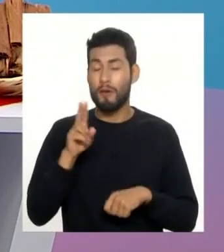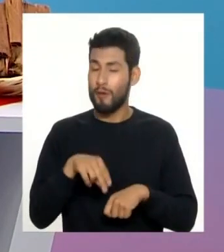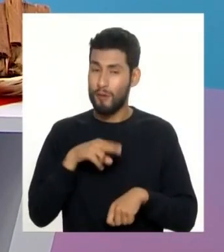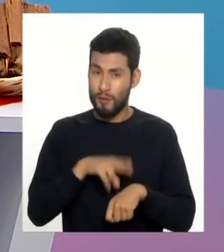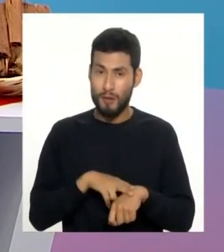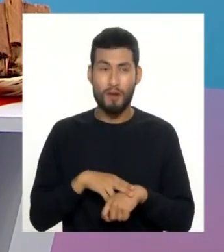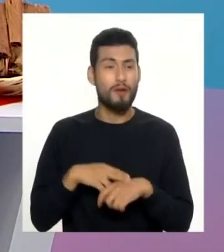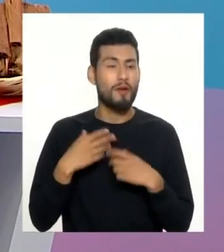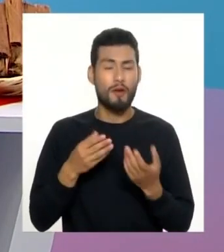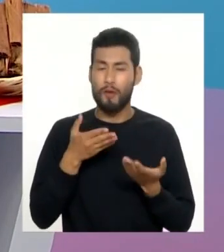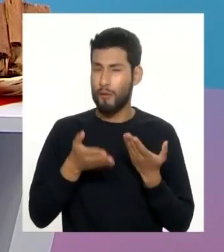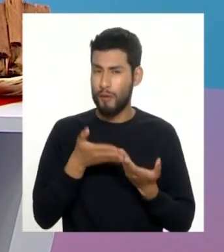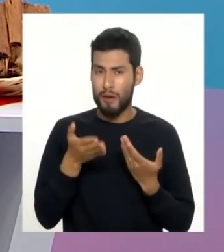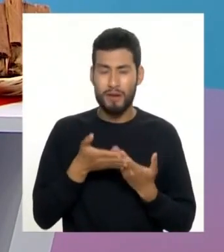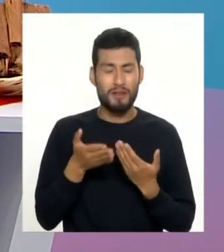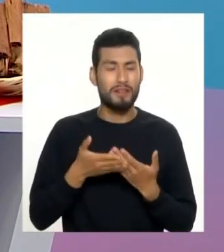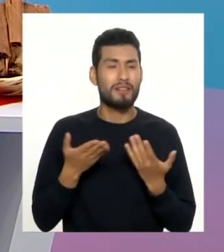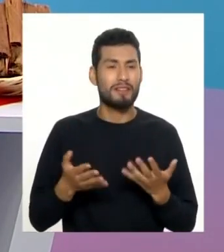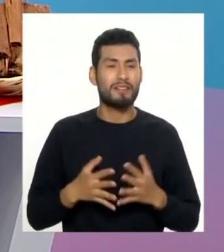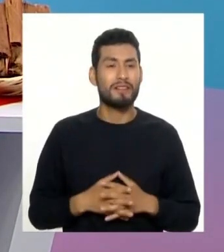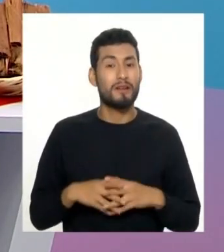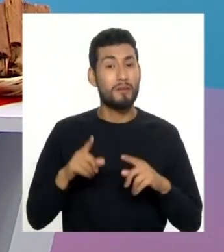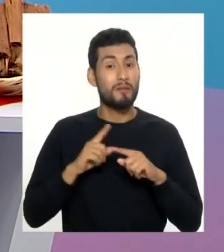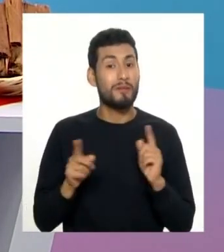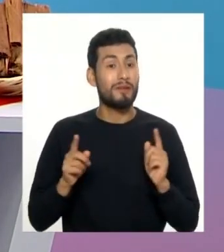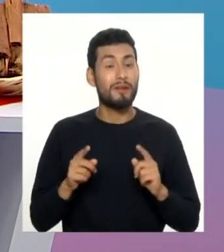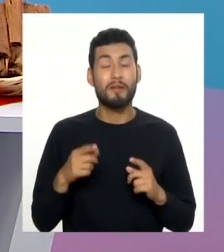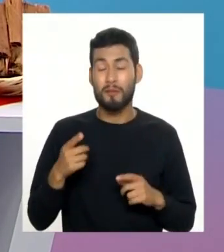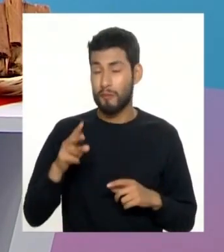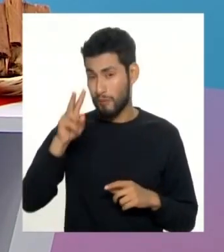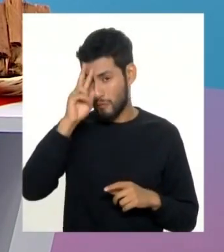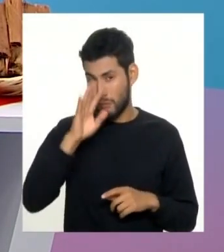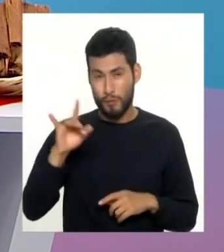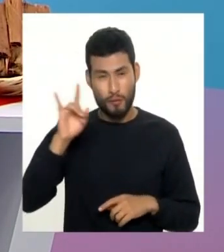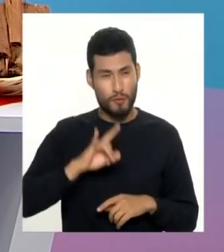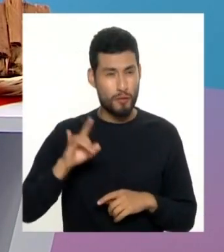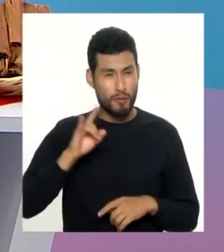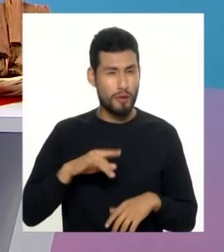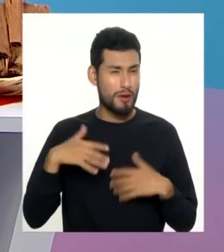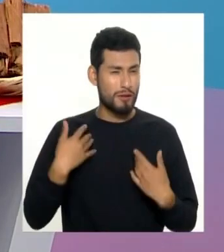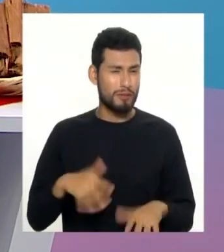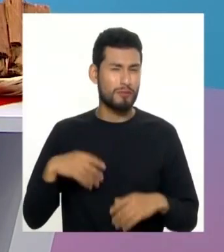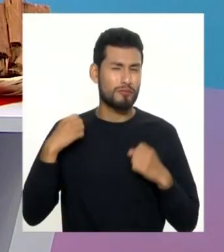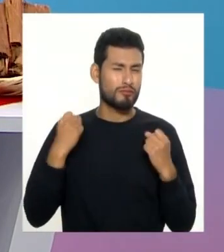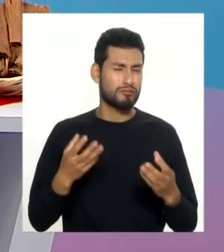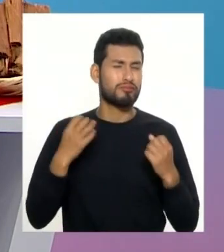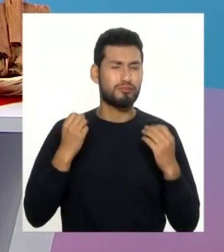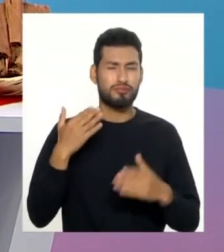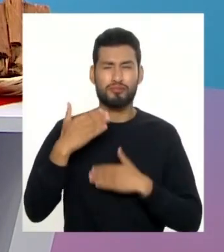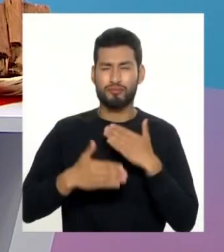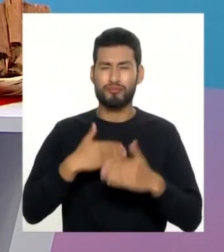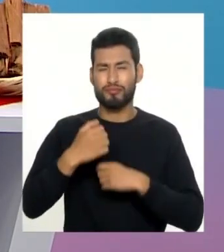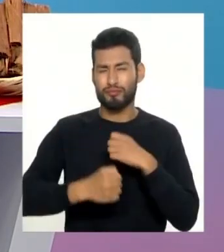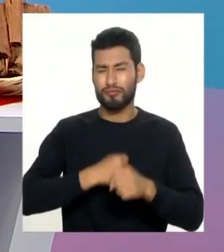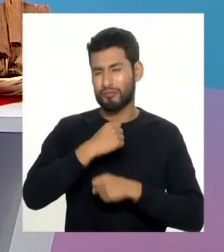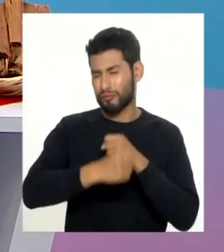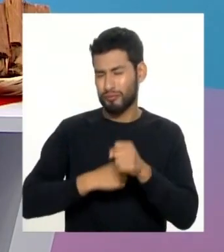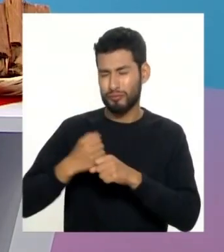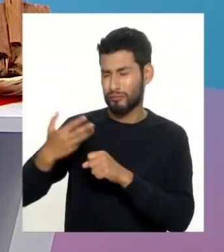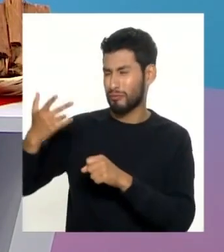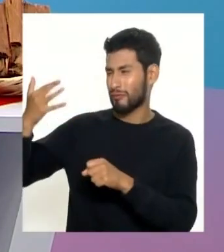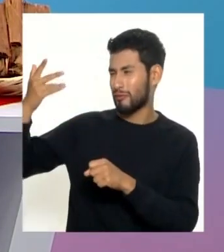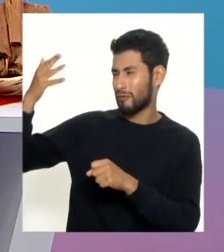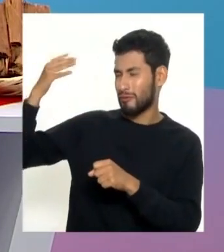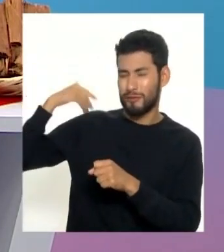tradicional muy sencillo, muy fácil, pero que lo han usado los peruanos cientos de años y que también es